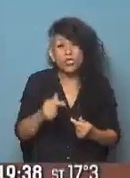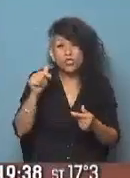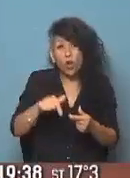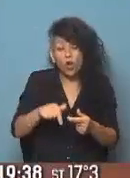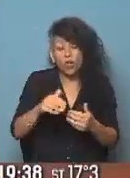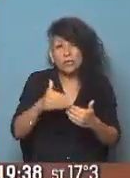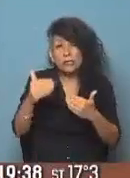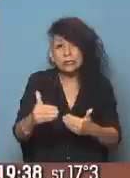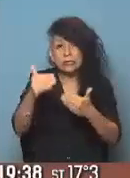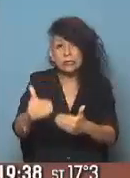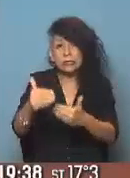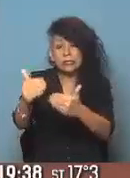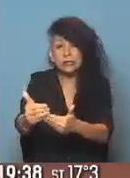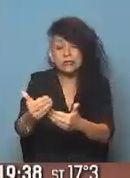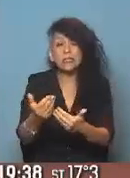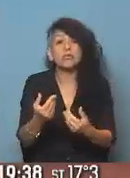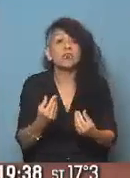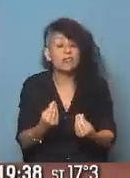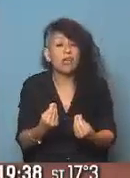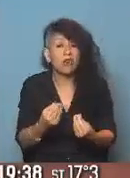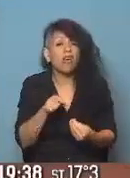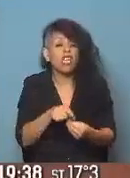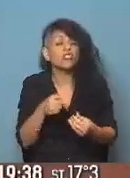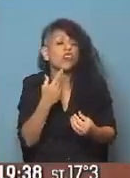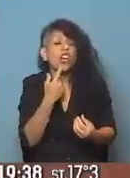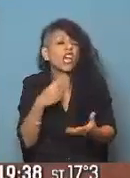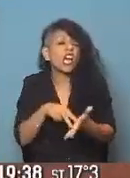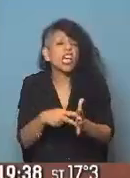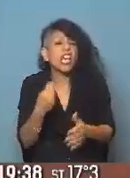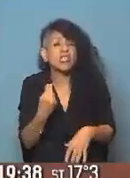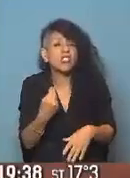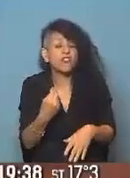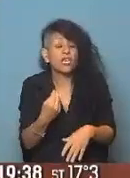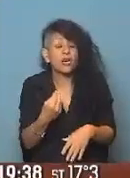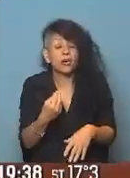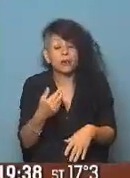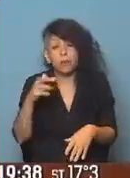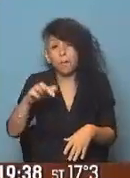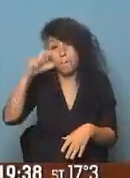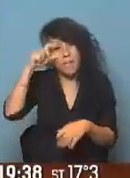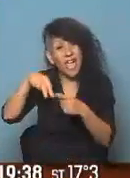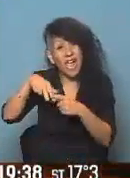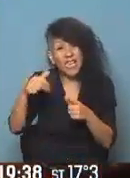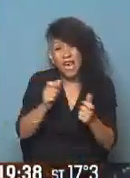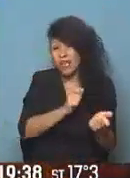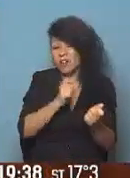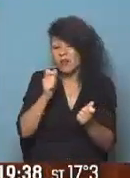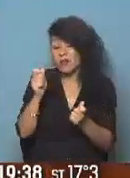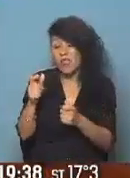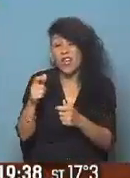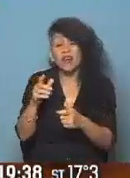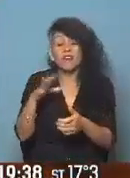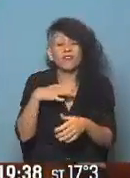y eso era transferirle al jefe de gabinete de ministros, Marcos Peña, más de 1 billón de pesos, o sea, el 6% del PBI de